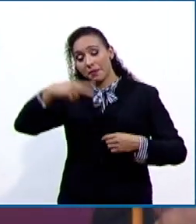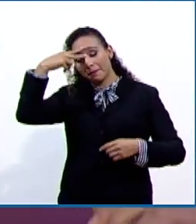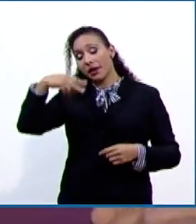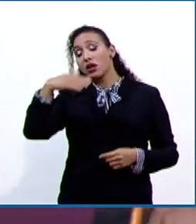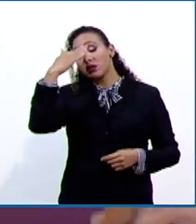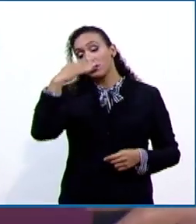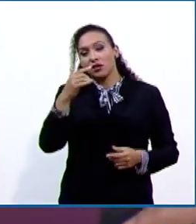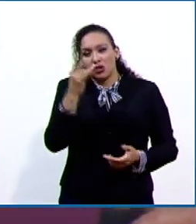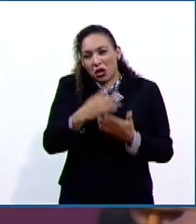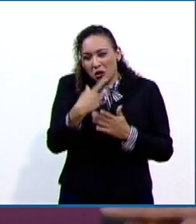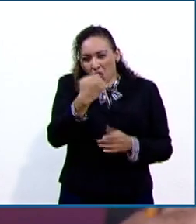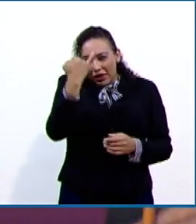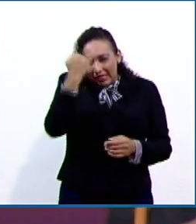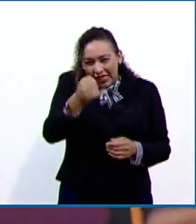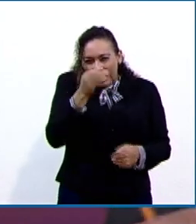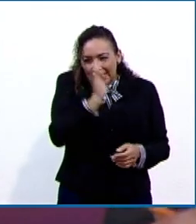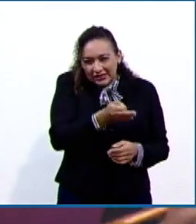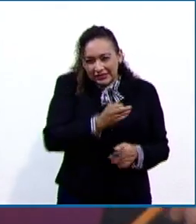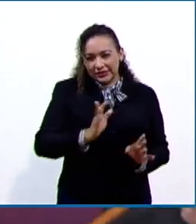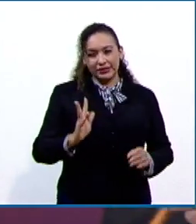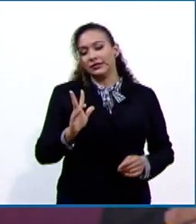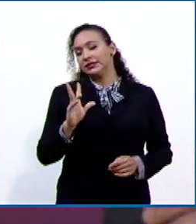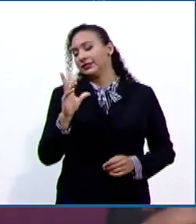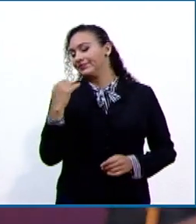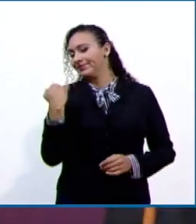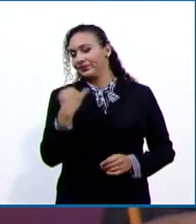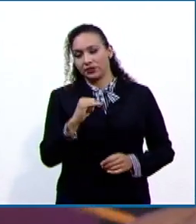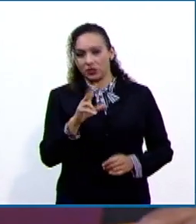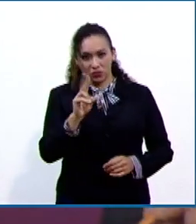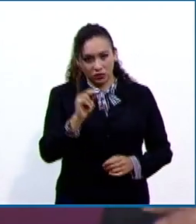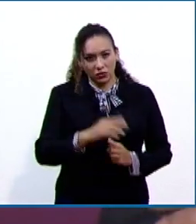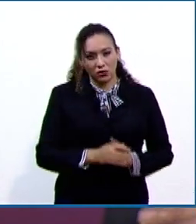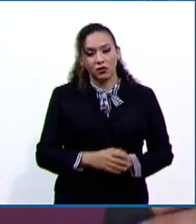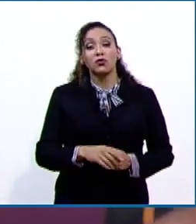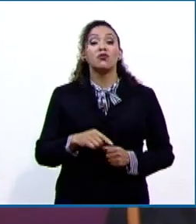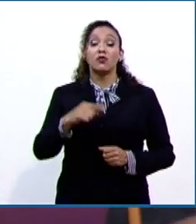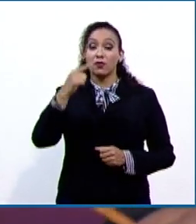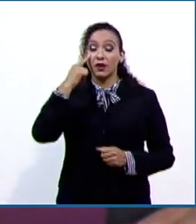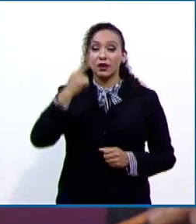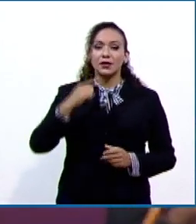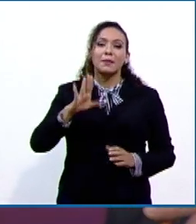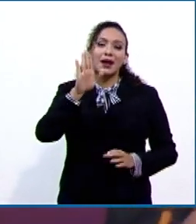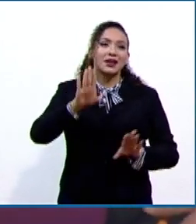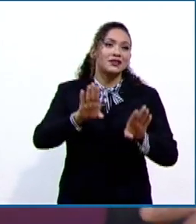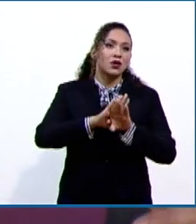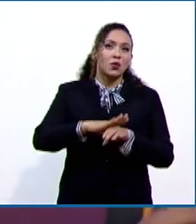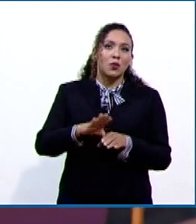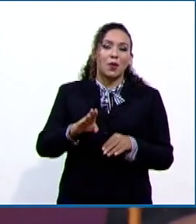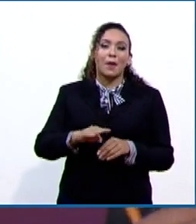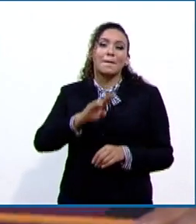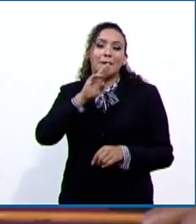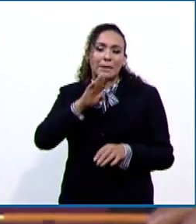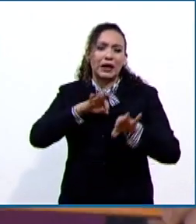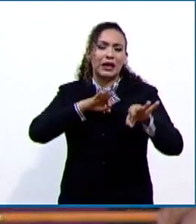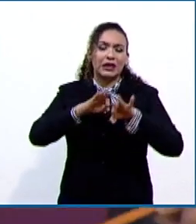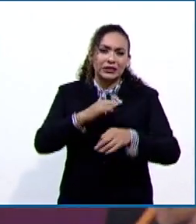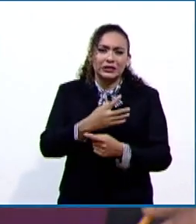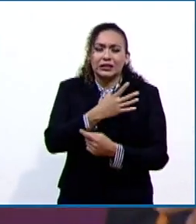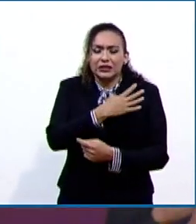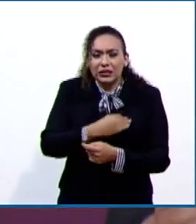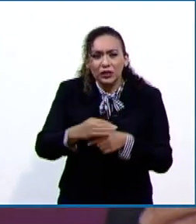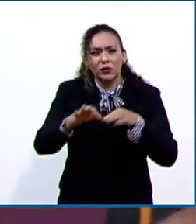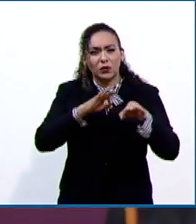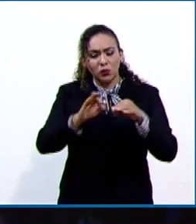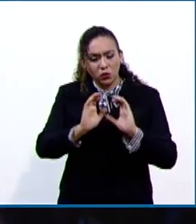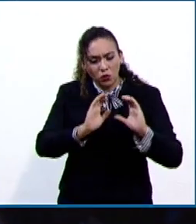únicas aceptables. Dijo que el pueblo está en la madre que lucha para sacar adelante a sus hijos, el empleado que ha sido explotado por su